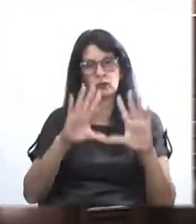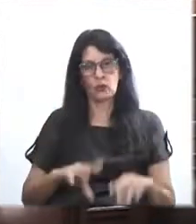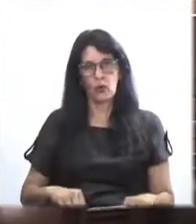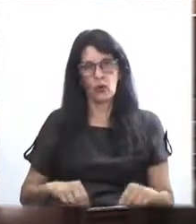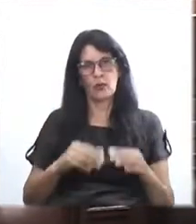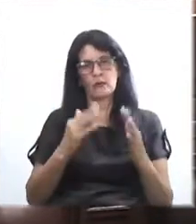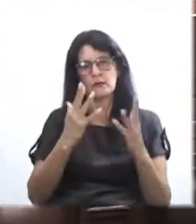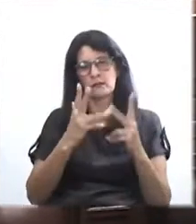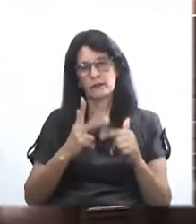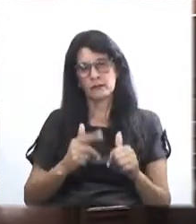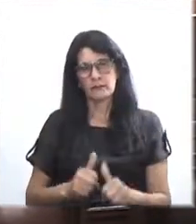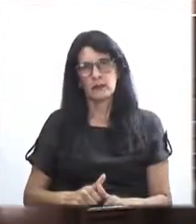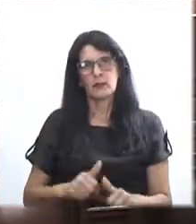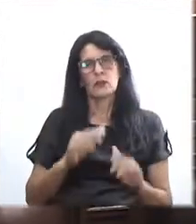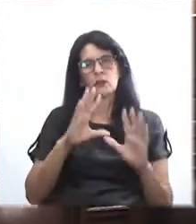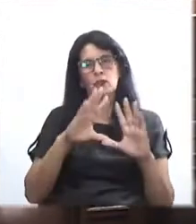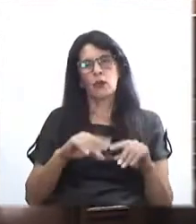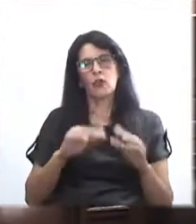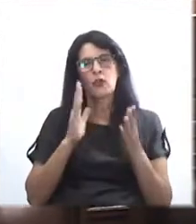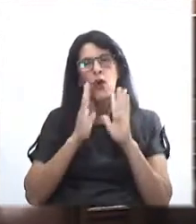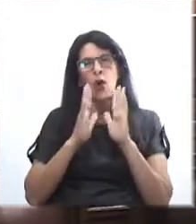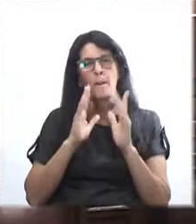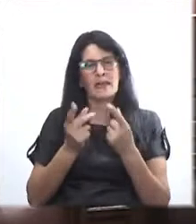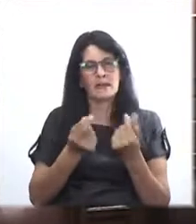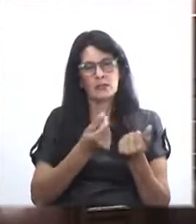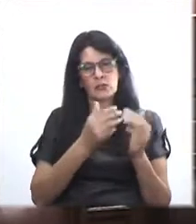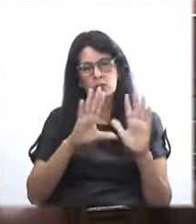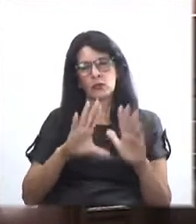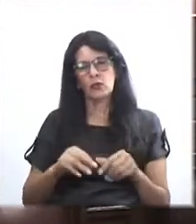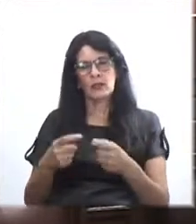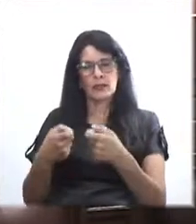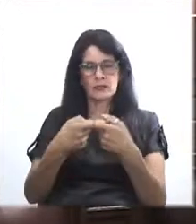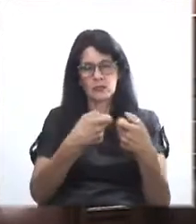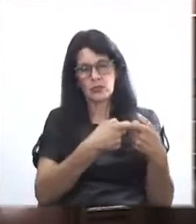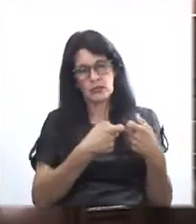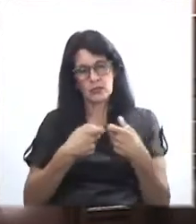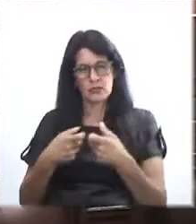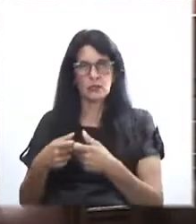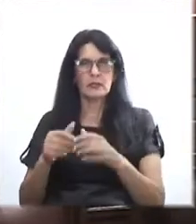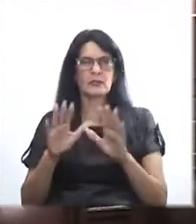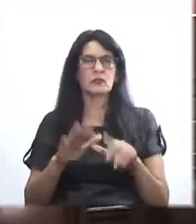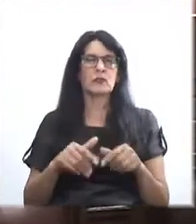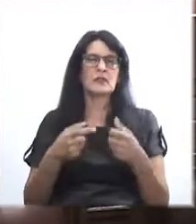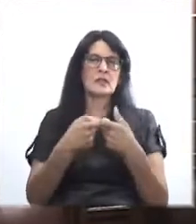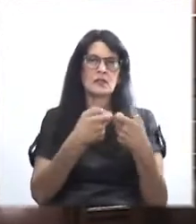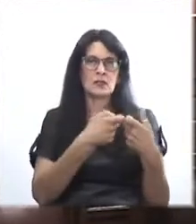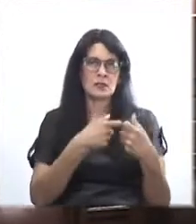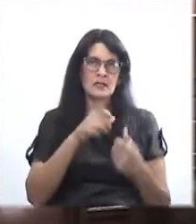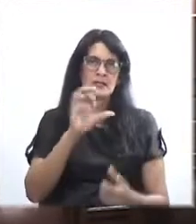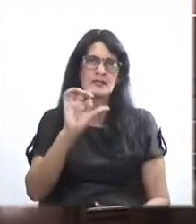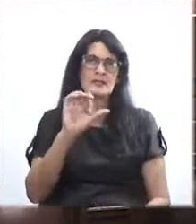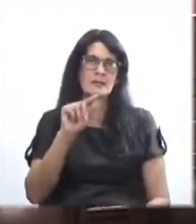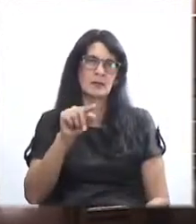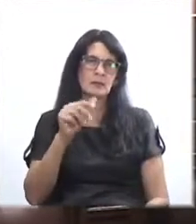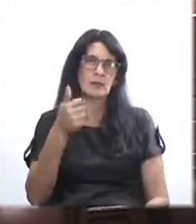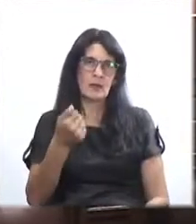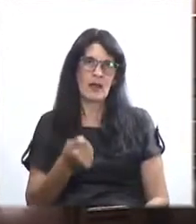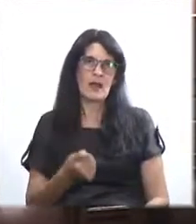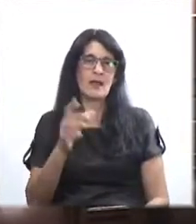organizaciones gremiales, todos los comercios, todas las asociaciones, todas las sociedades anónimas, todo, la ley le está haciendo un favor.